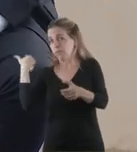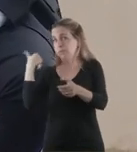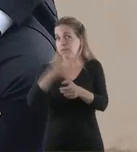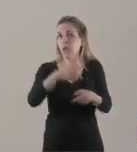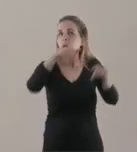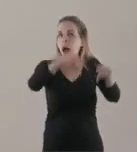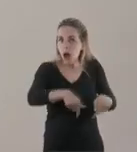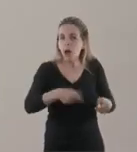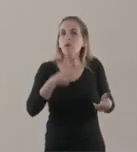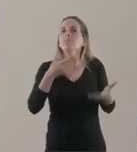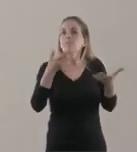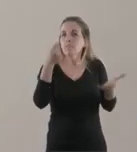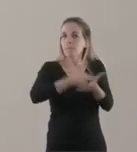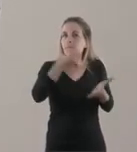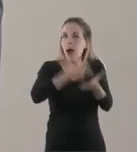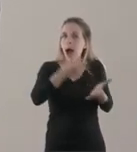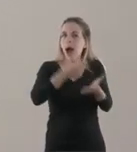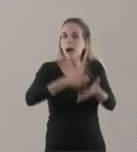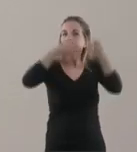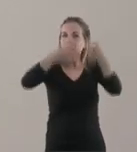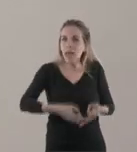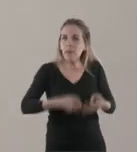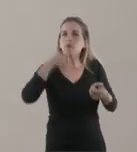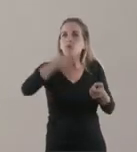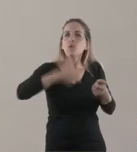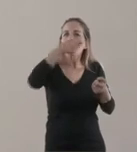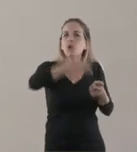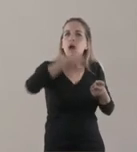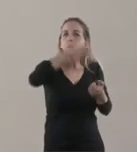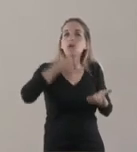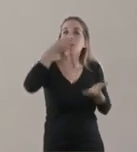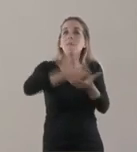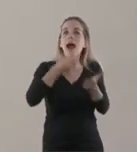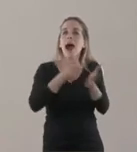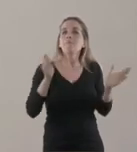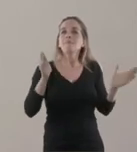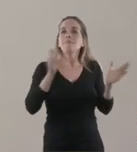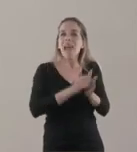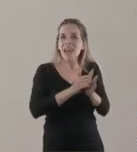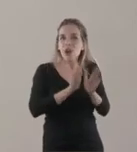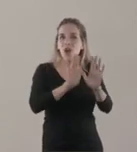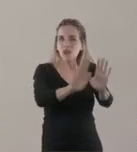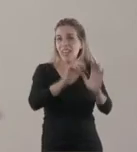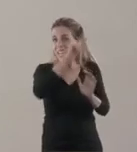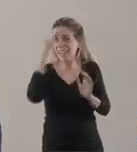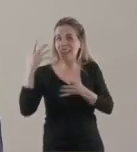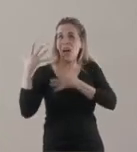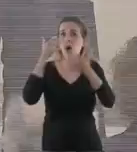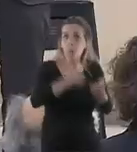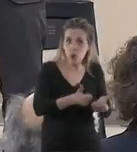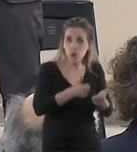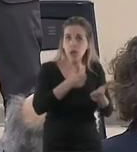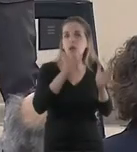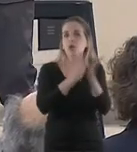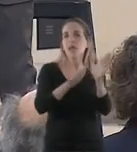ponerse en regla en el mercado de trabajo aliviándole el peso del estado y me viene